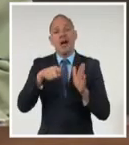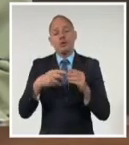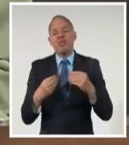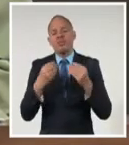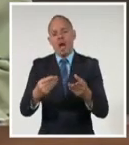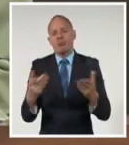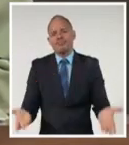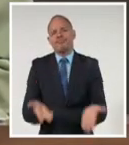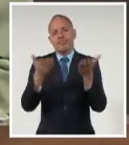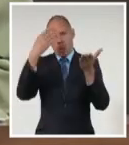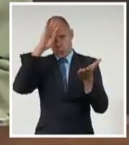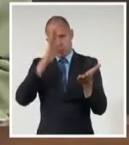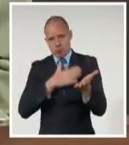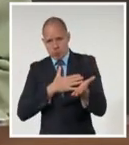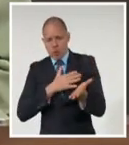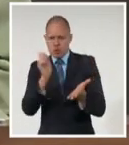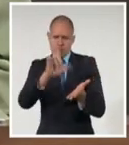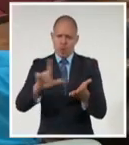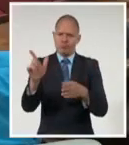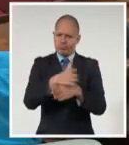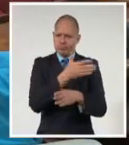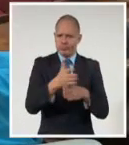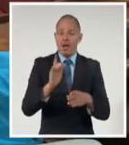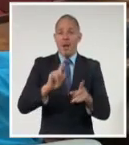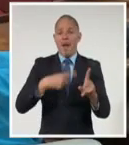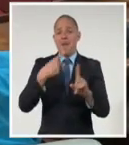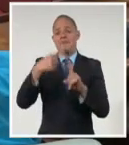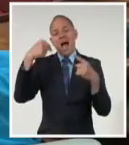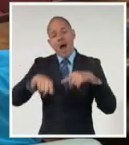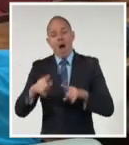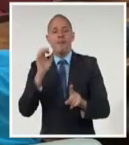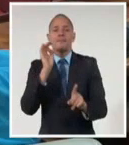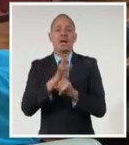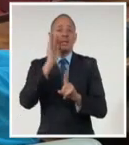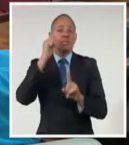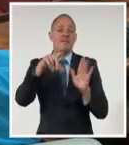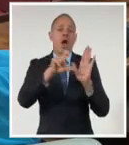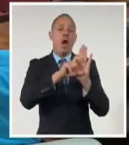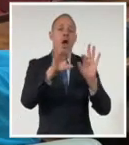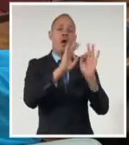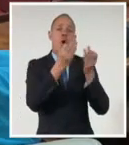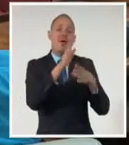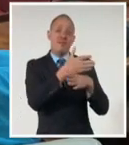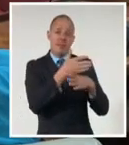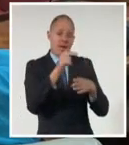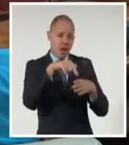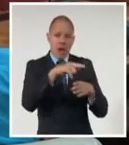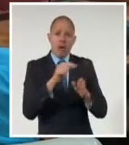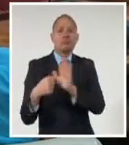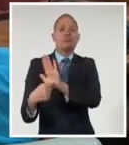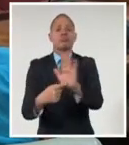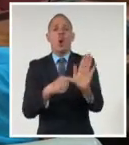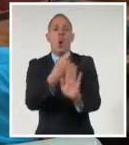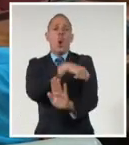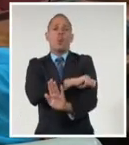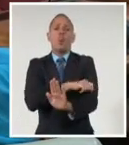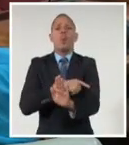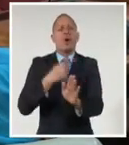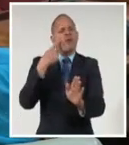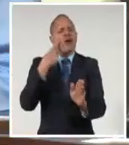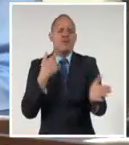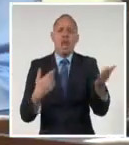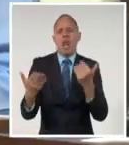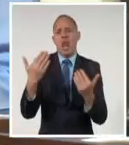país y se efectuarán, usted lo sabe ya, la consulta popular y el referendo del Código de las Familias, entre otros